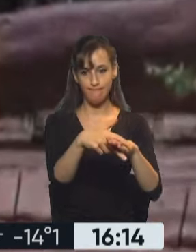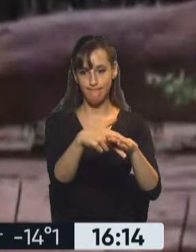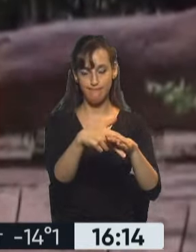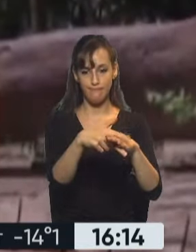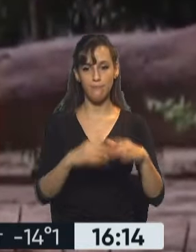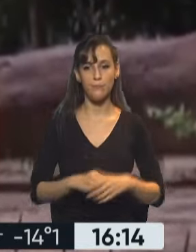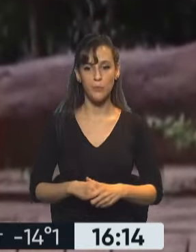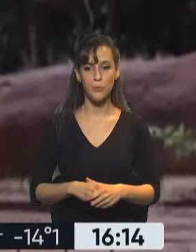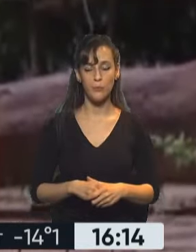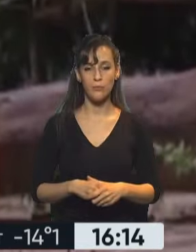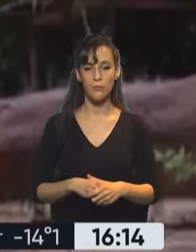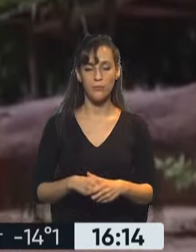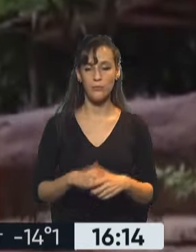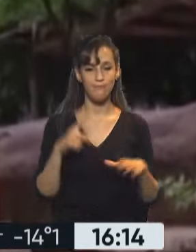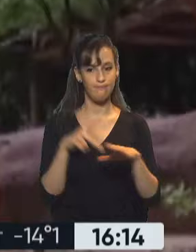Qué bueno.